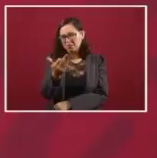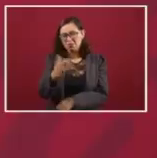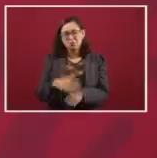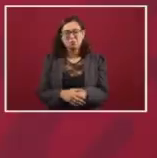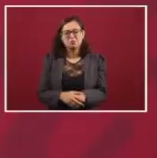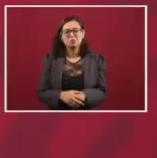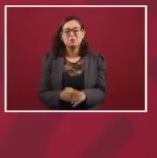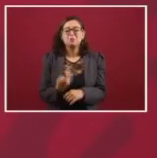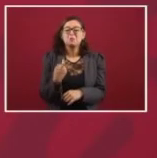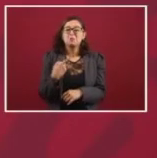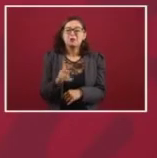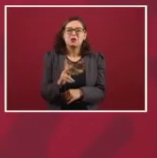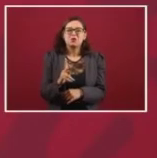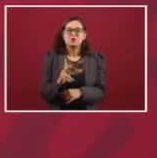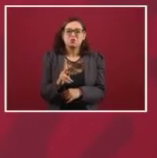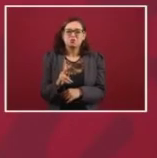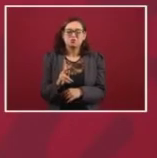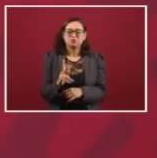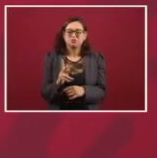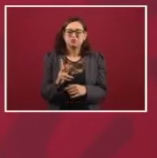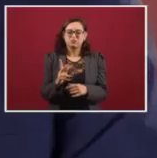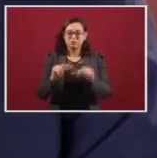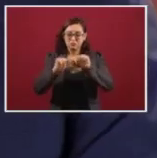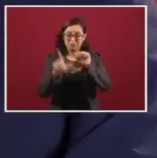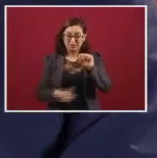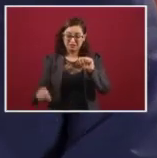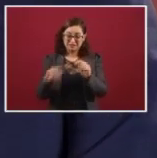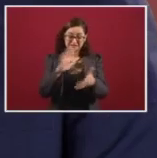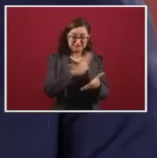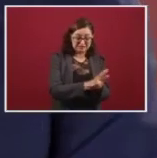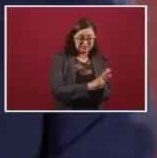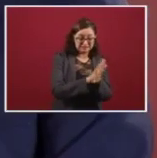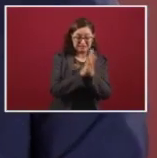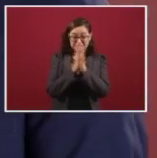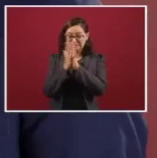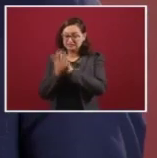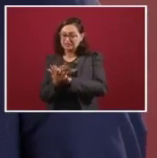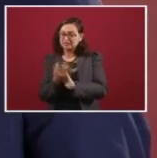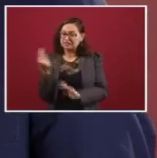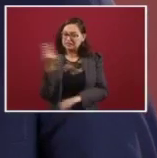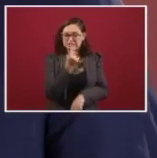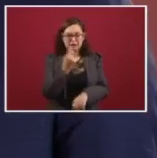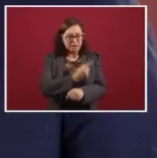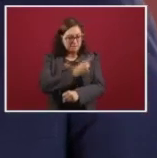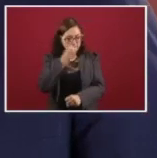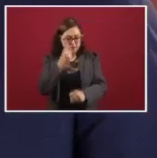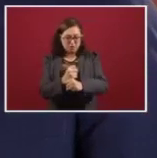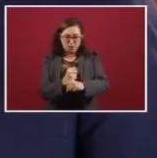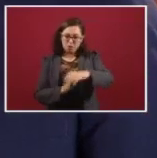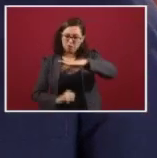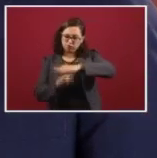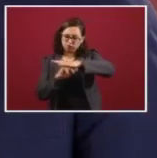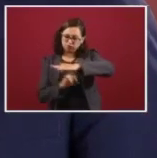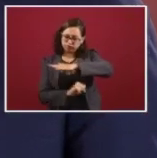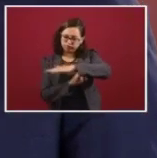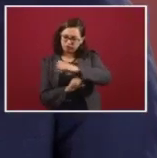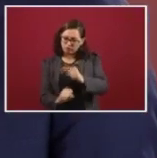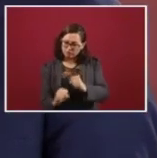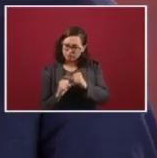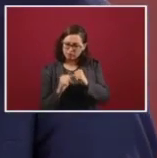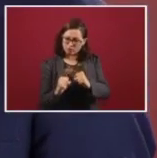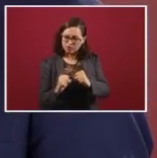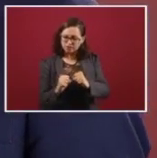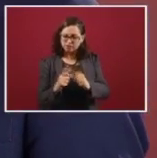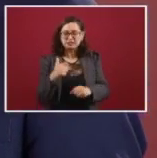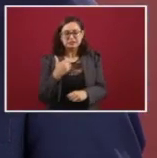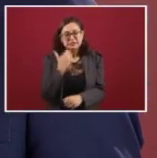la transformación requiere primero establecer las bases. ¿Sí? Que es lo